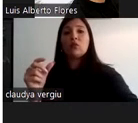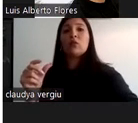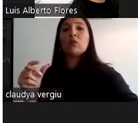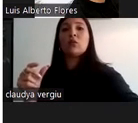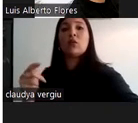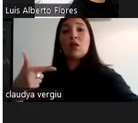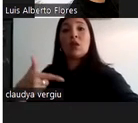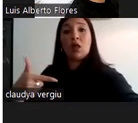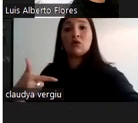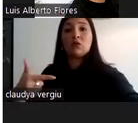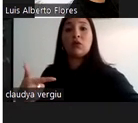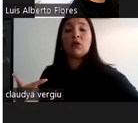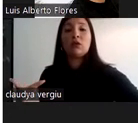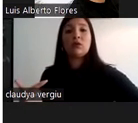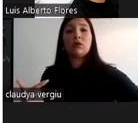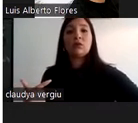perdón